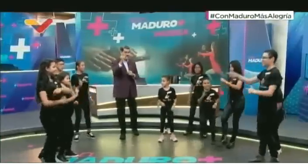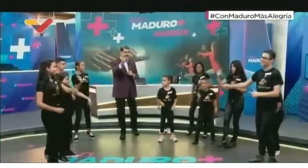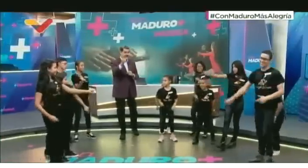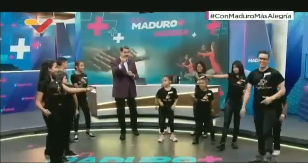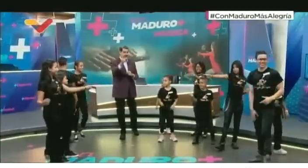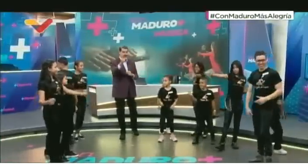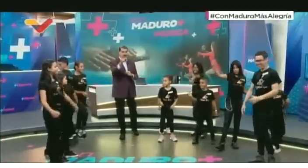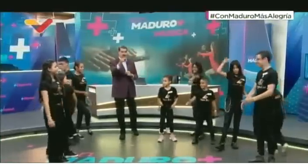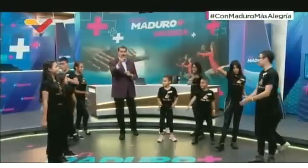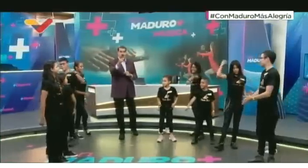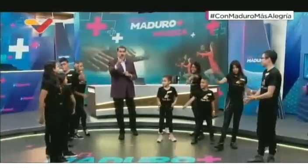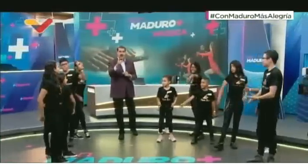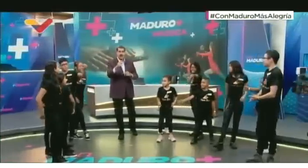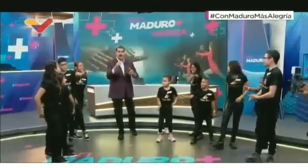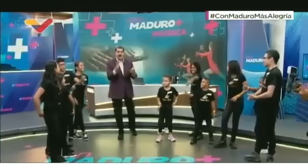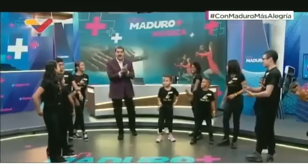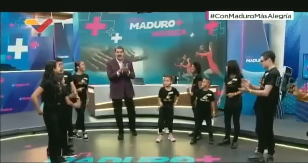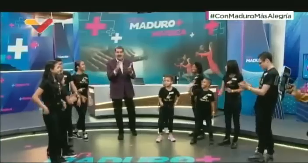salsa